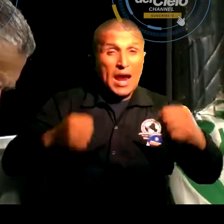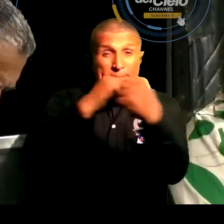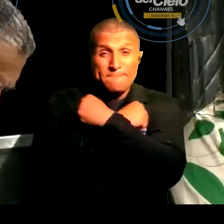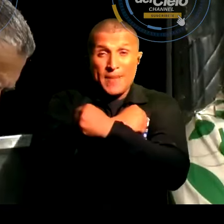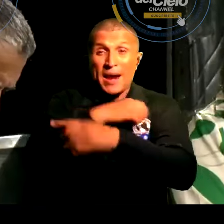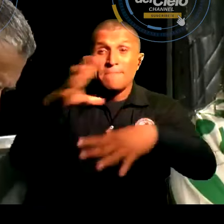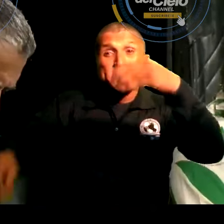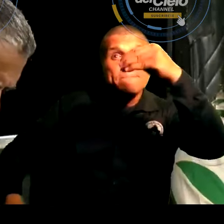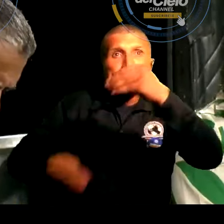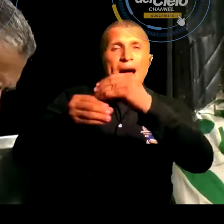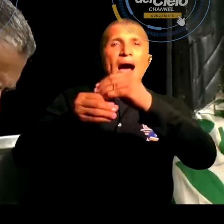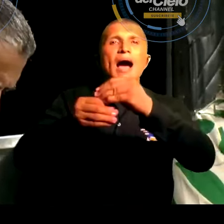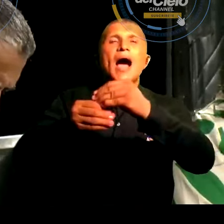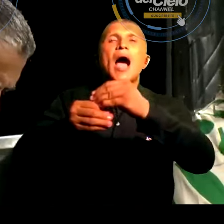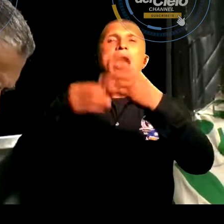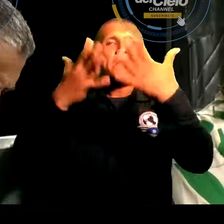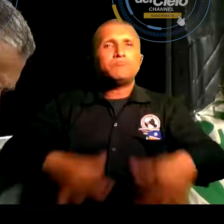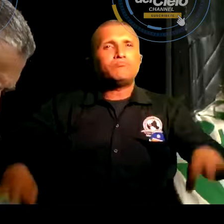valorar,